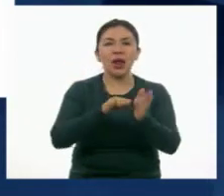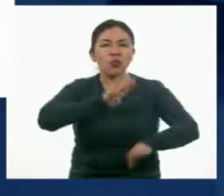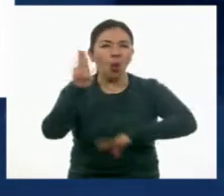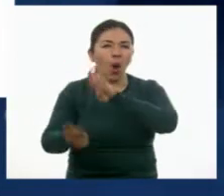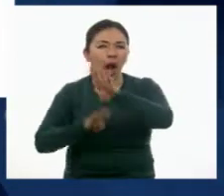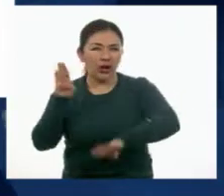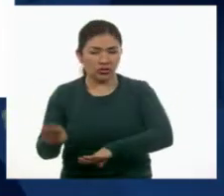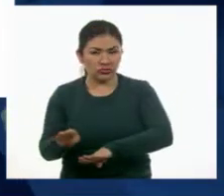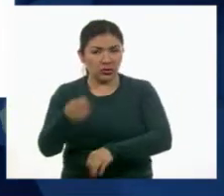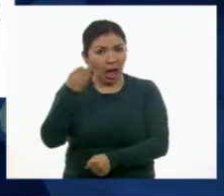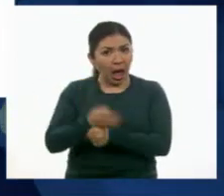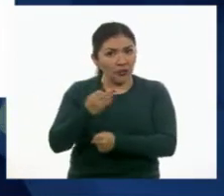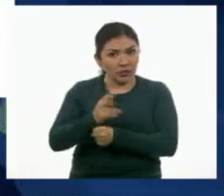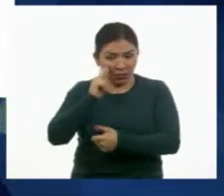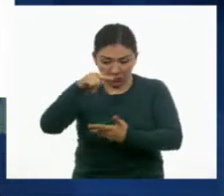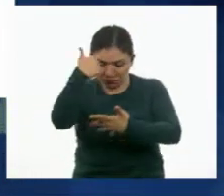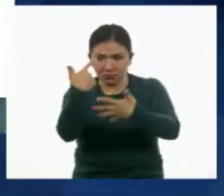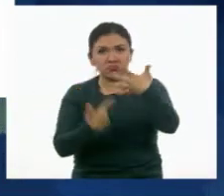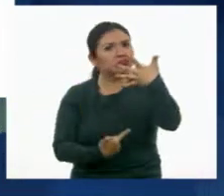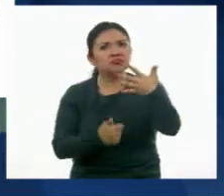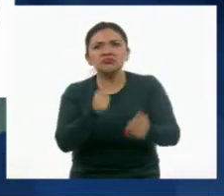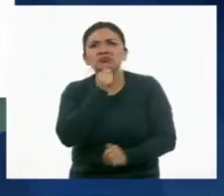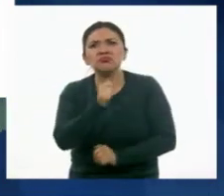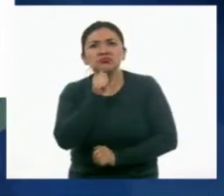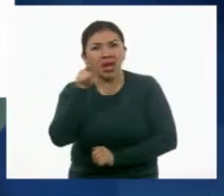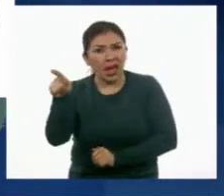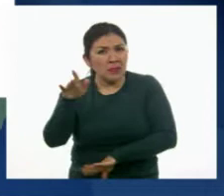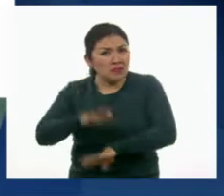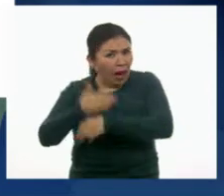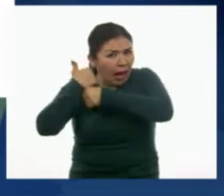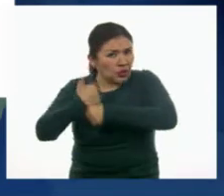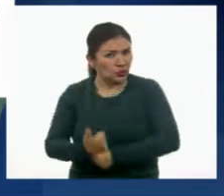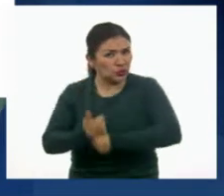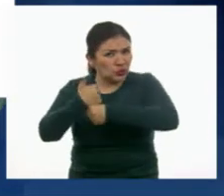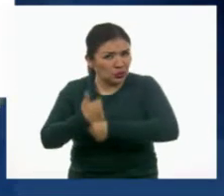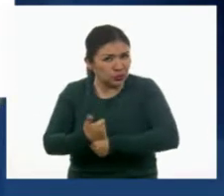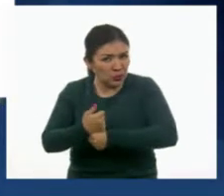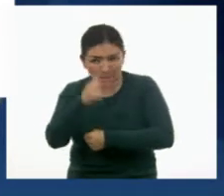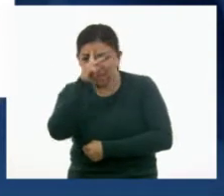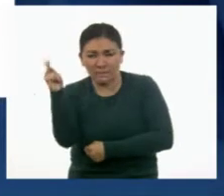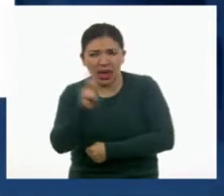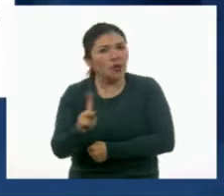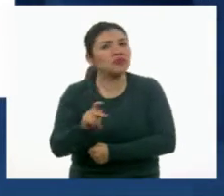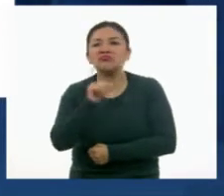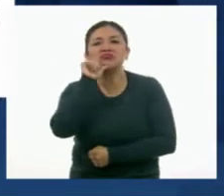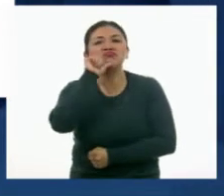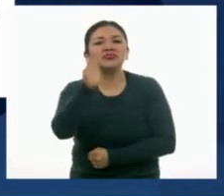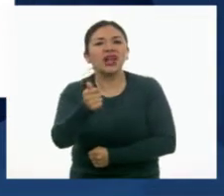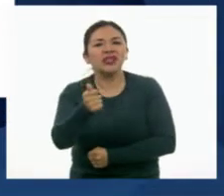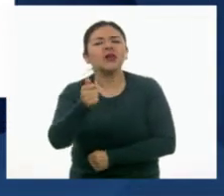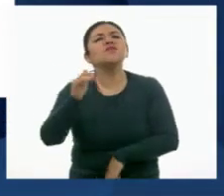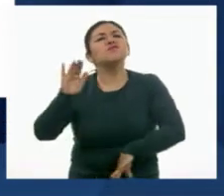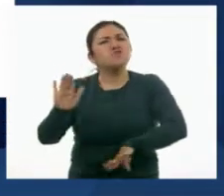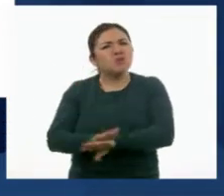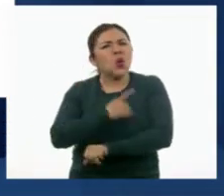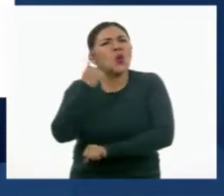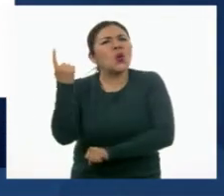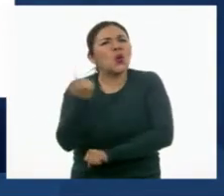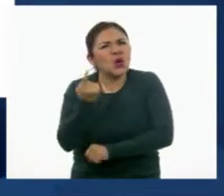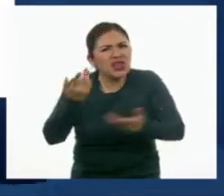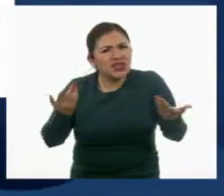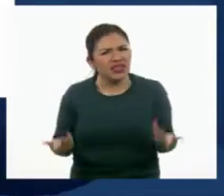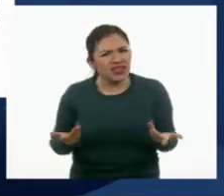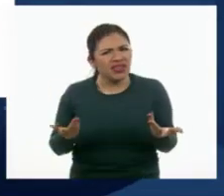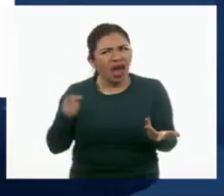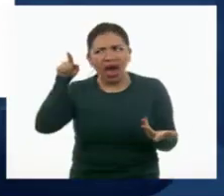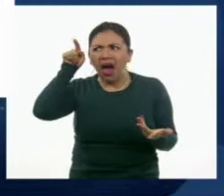muertos, hasta ahora las cifras oficiales muestran que no fue la tragedia o hecatombe que se esperaba. Pero la gran pregunta que se hace el mundo es